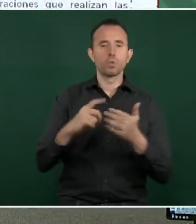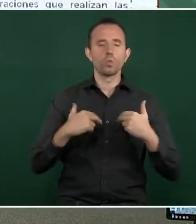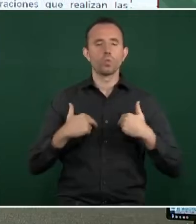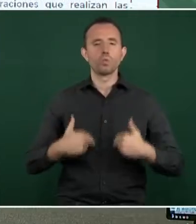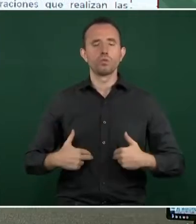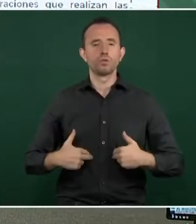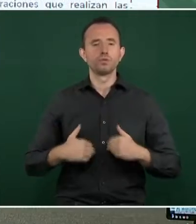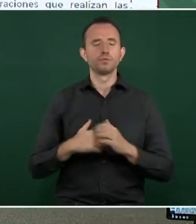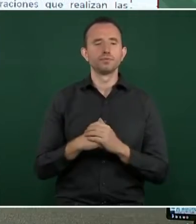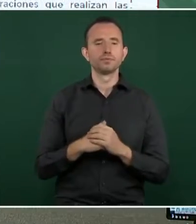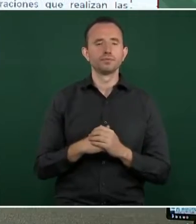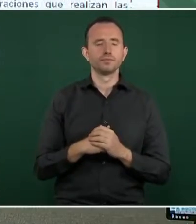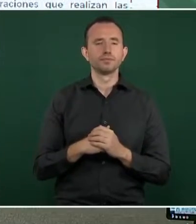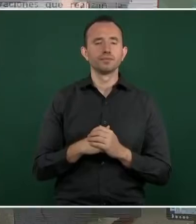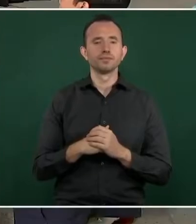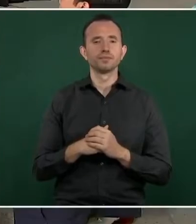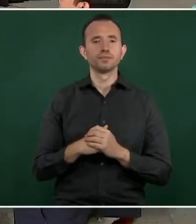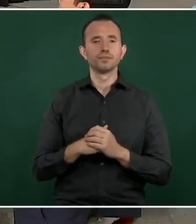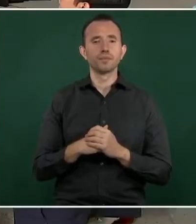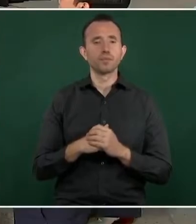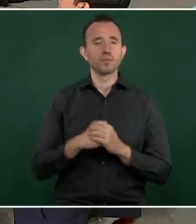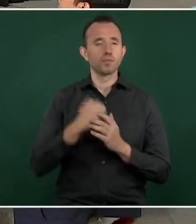Pero vamos viendo la de